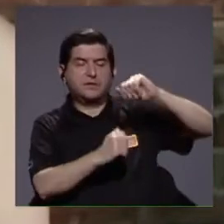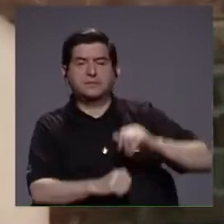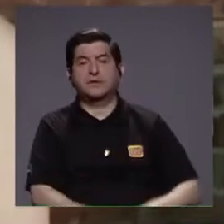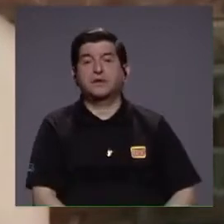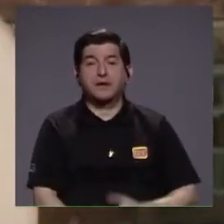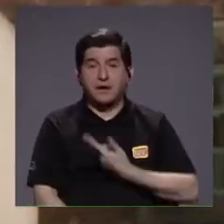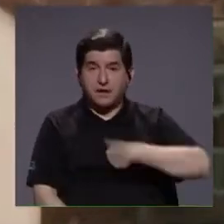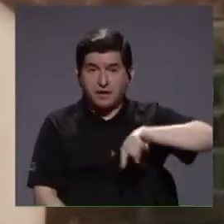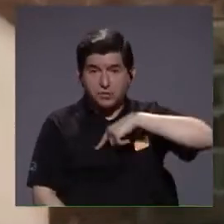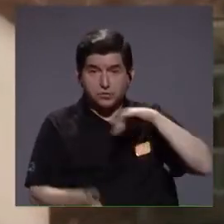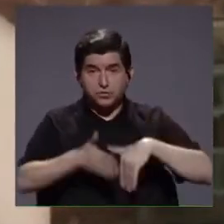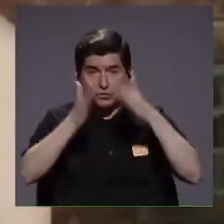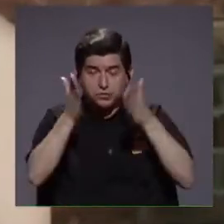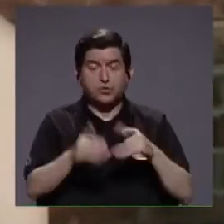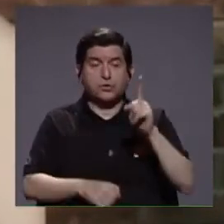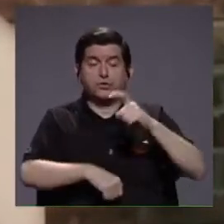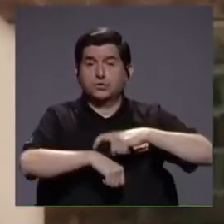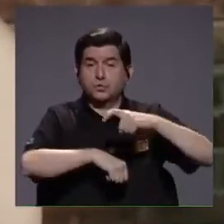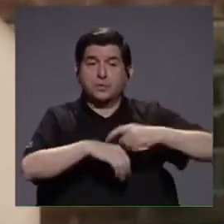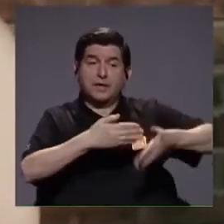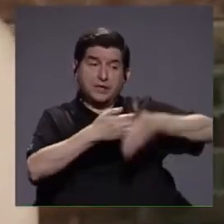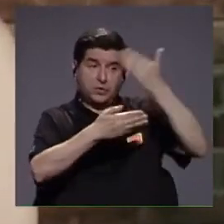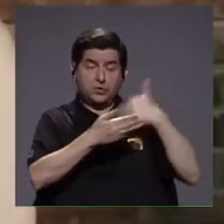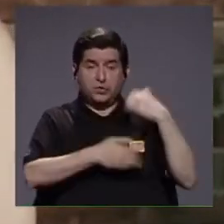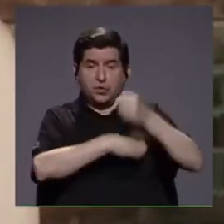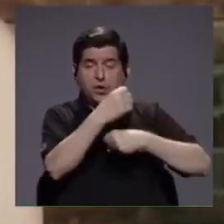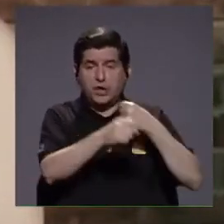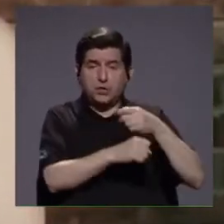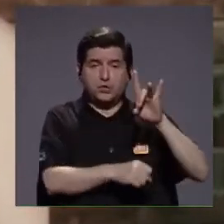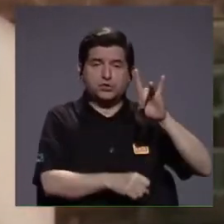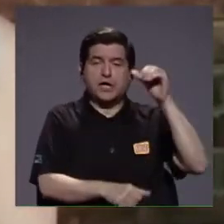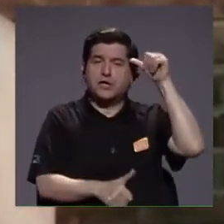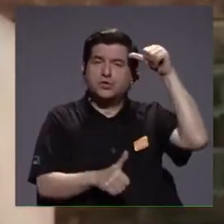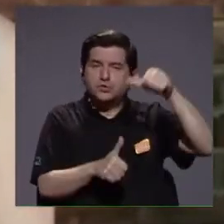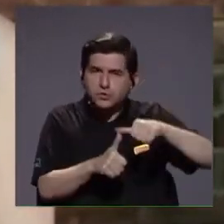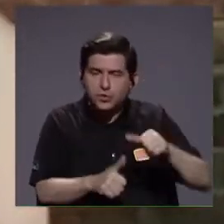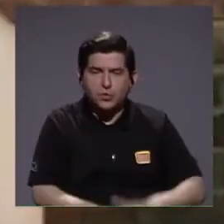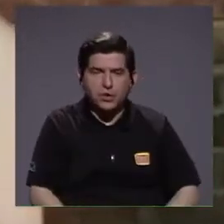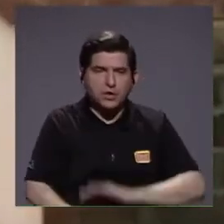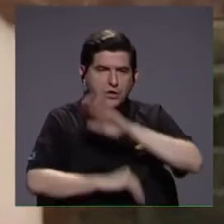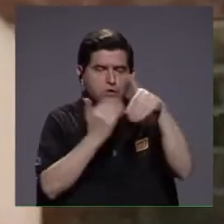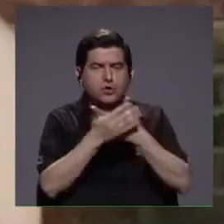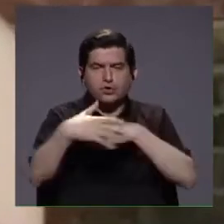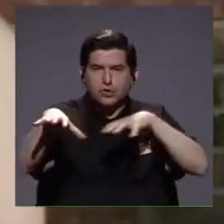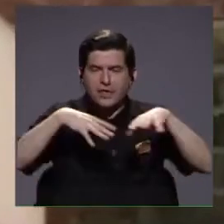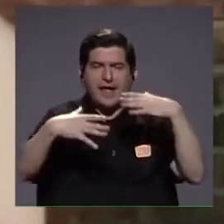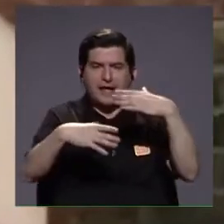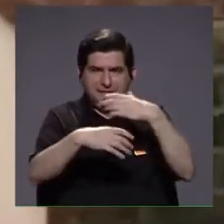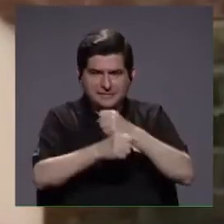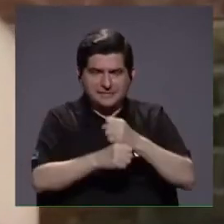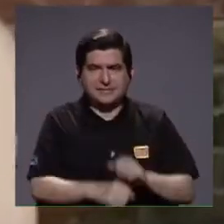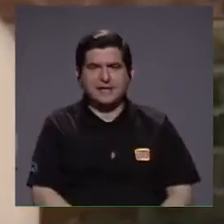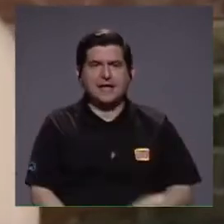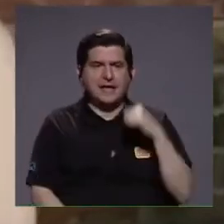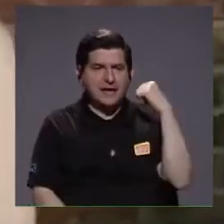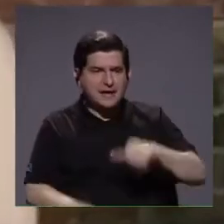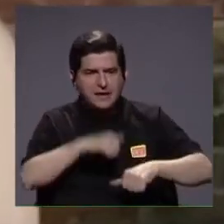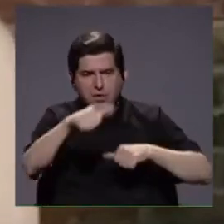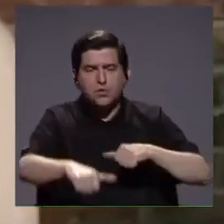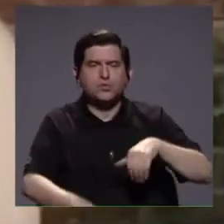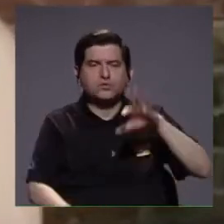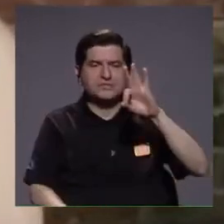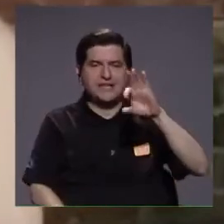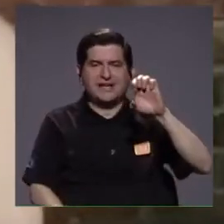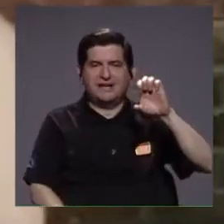Latinoamérica. Nosotros como estudiantes en algún momento, en los años 80 me recuerdo, de toda la actividad que se hizo para la lucha